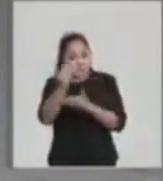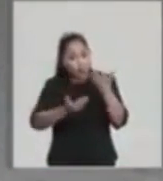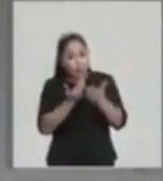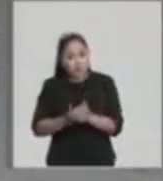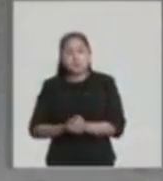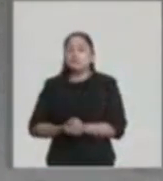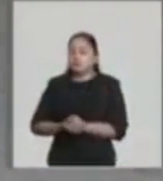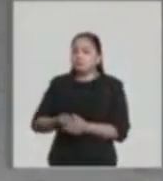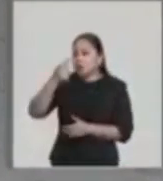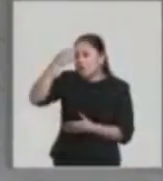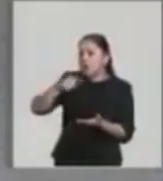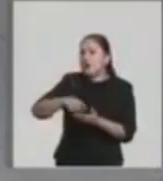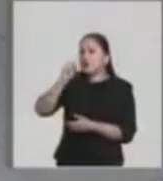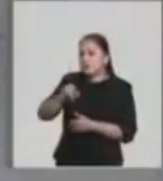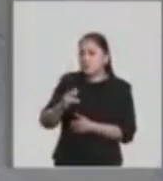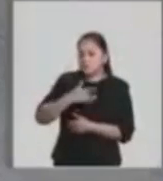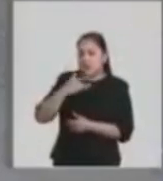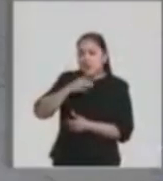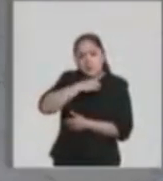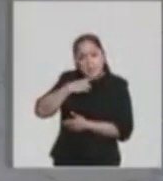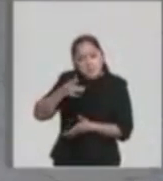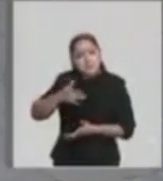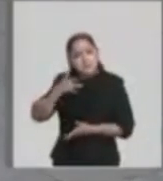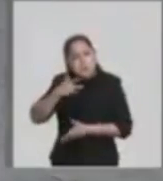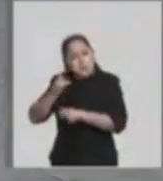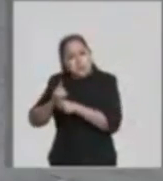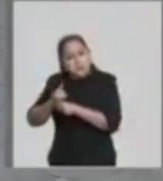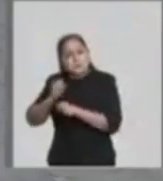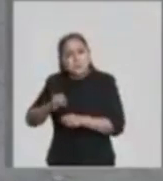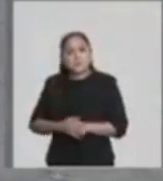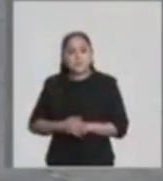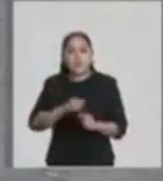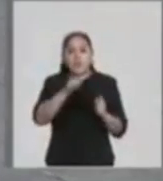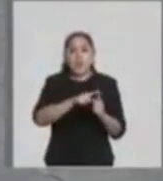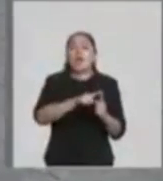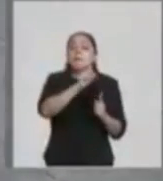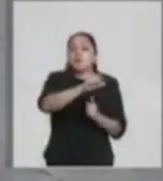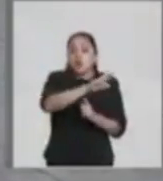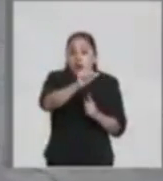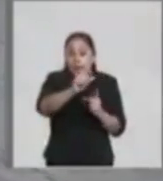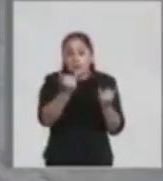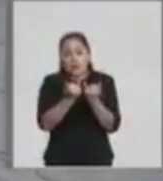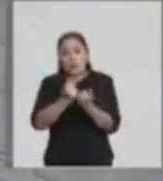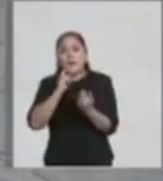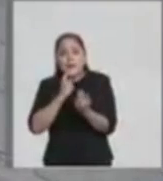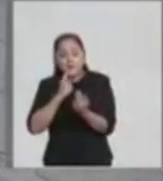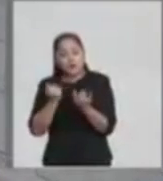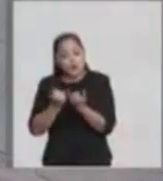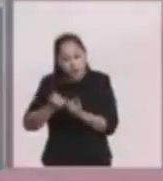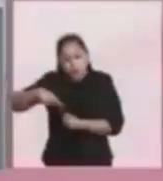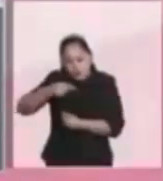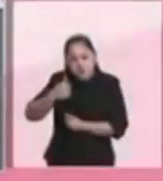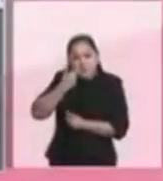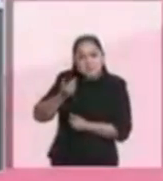algo que tenemos que explorar. Hay que, como lo dijo Ricardo y hoy lo ratifica Andrés Manuel, tendríamos que ir a la iniciativa. Espero que